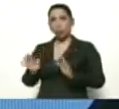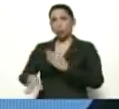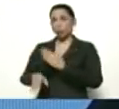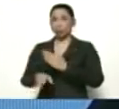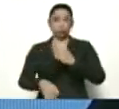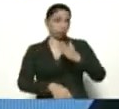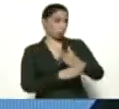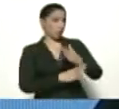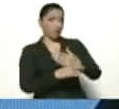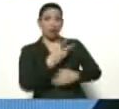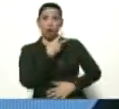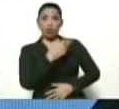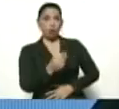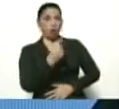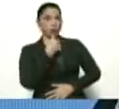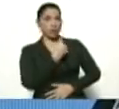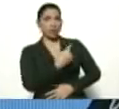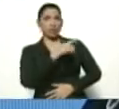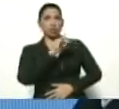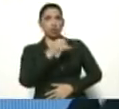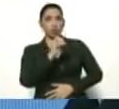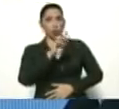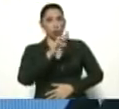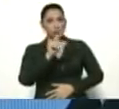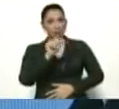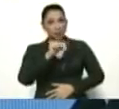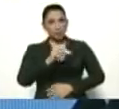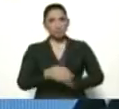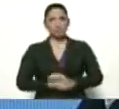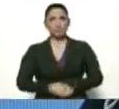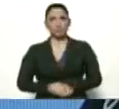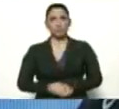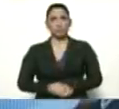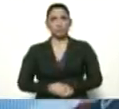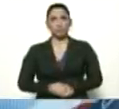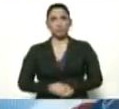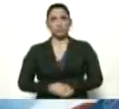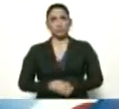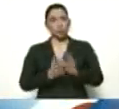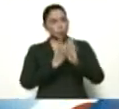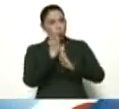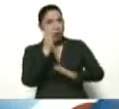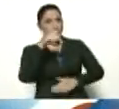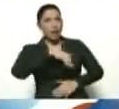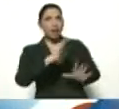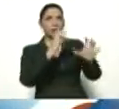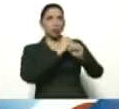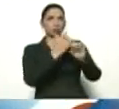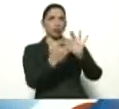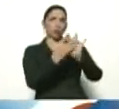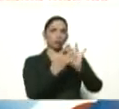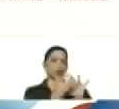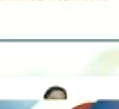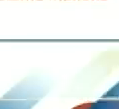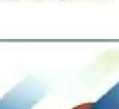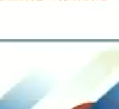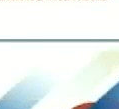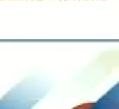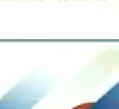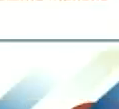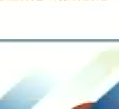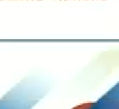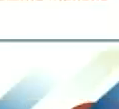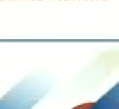no responde kudrow duerman esta noche contáctame en la mañana ya es la mañana del